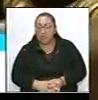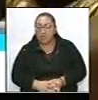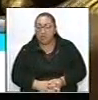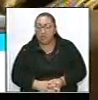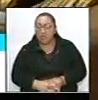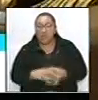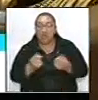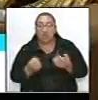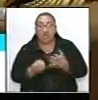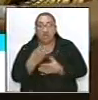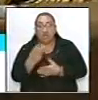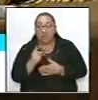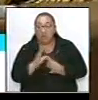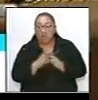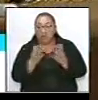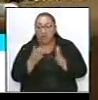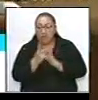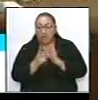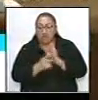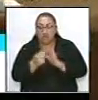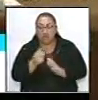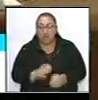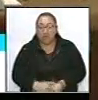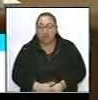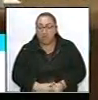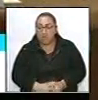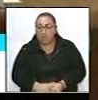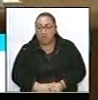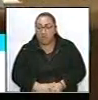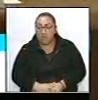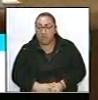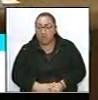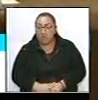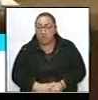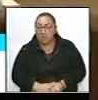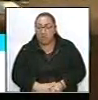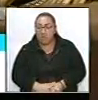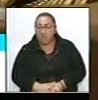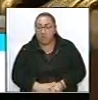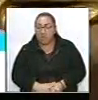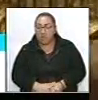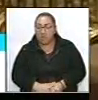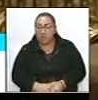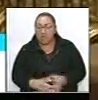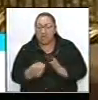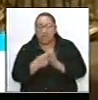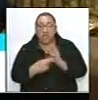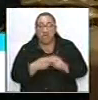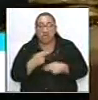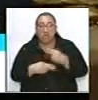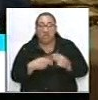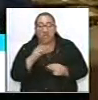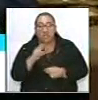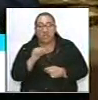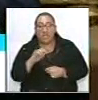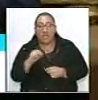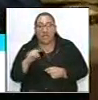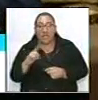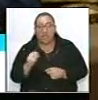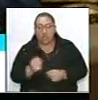un decreto supremo que crea el Registro Nacional de Serenos y Serenazgos y se aprueba el reglamento.